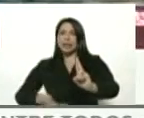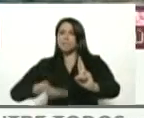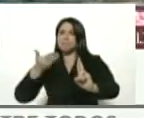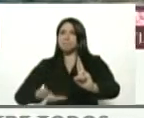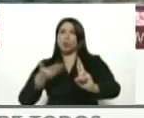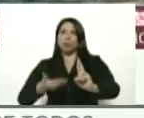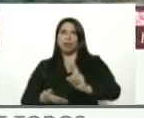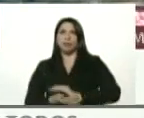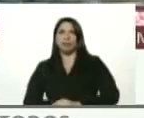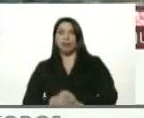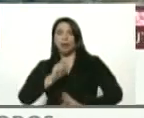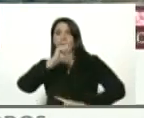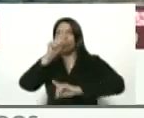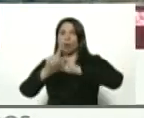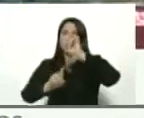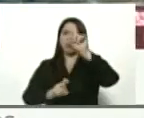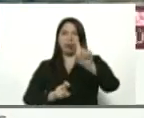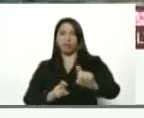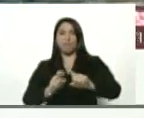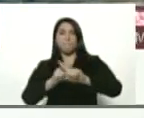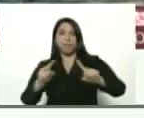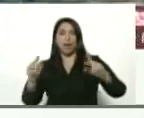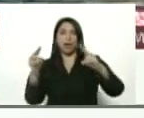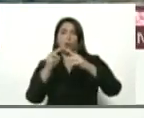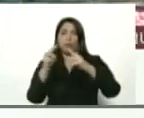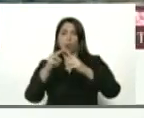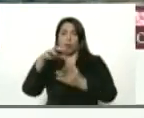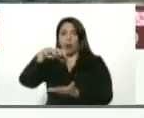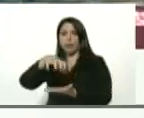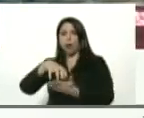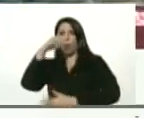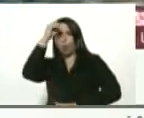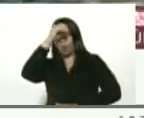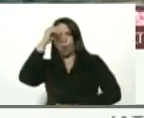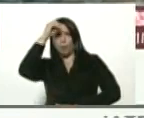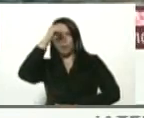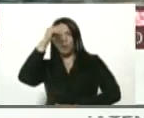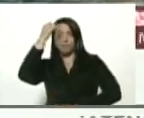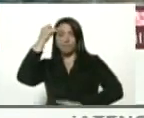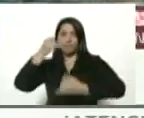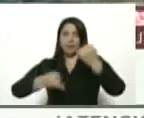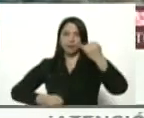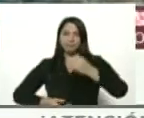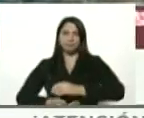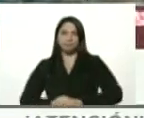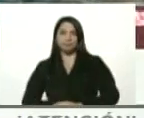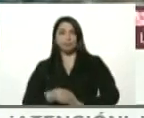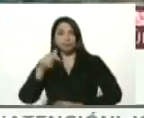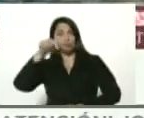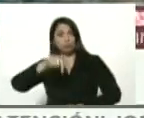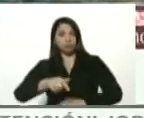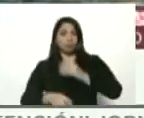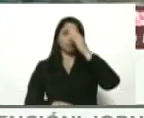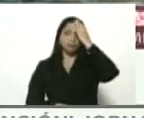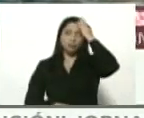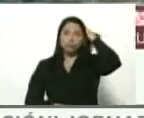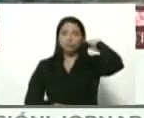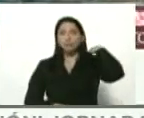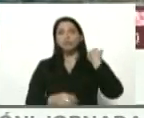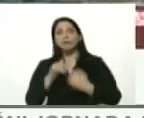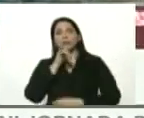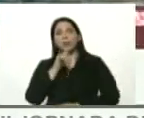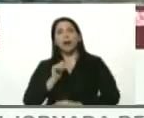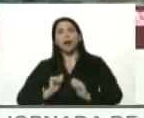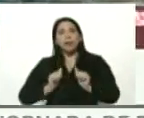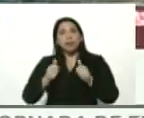importante encuesta para conocer el estado de opinión. Finalmente, hoy informaba al inicio